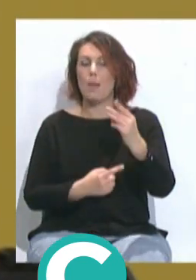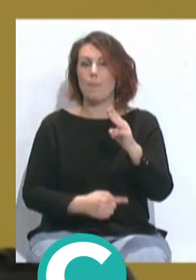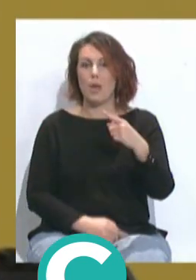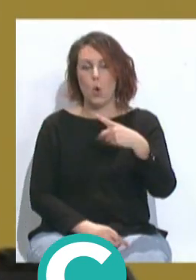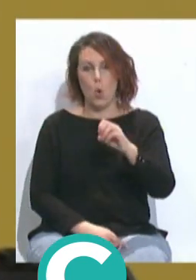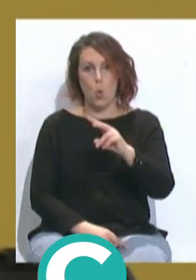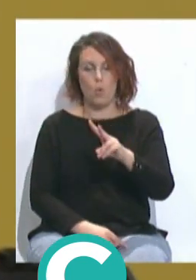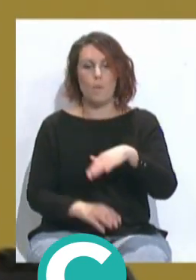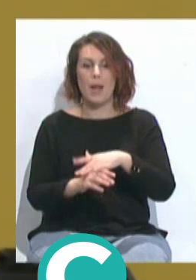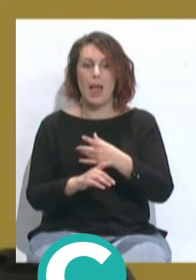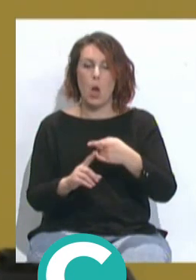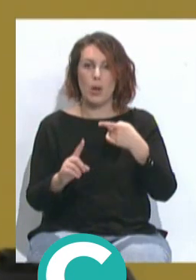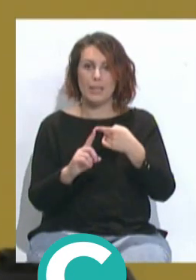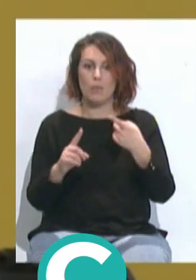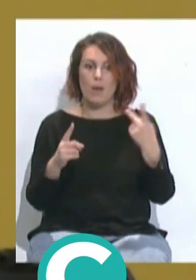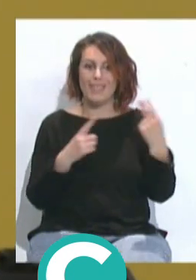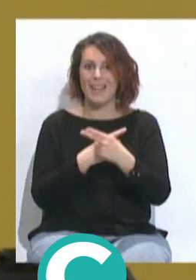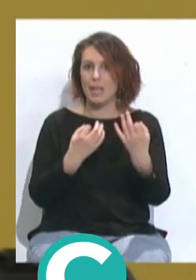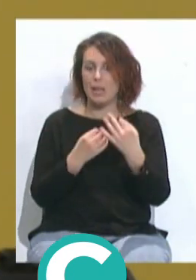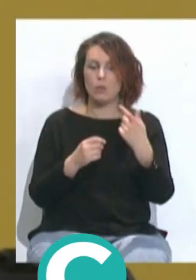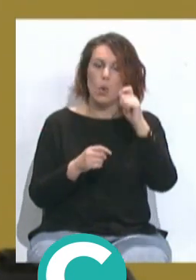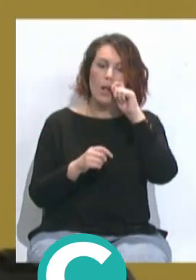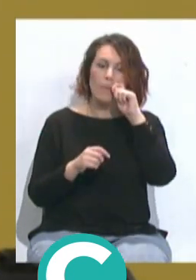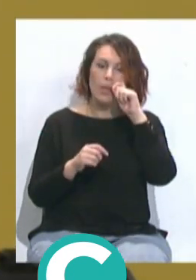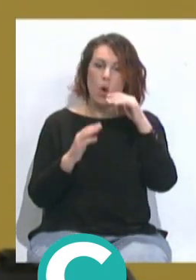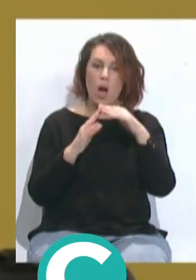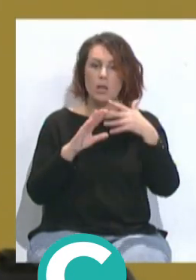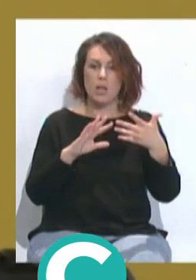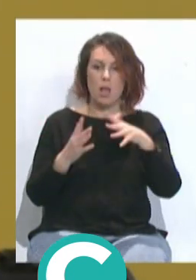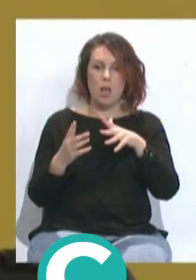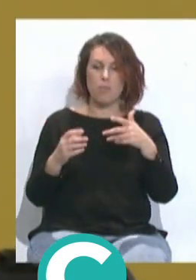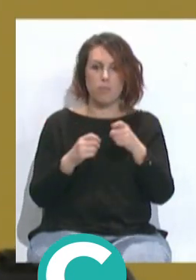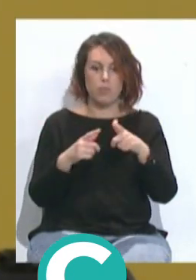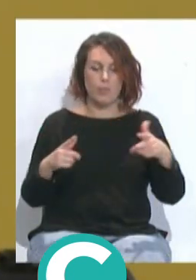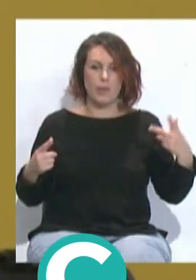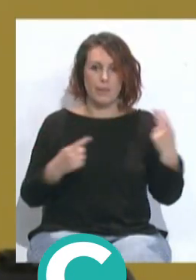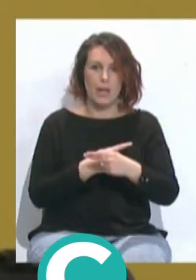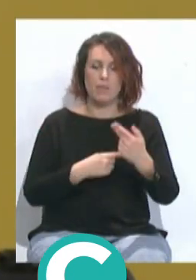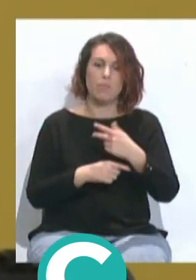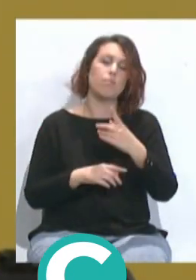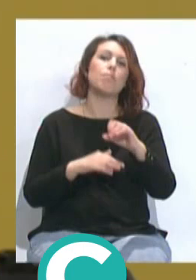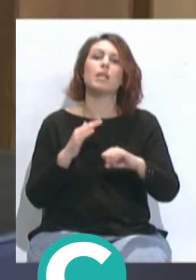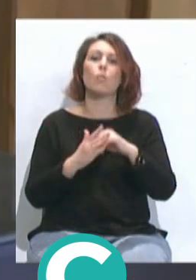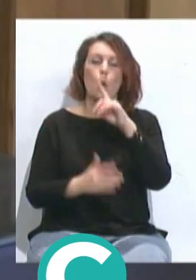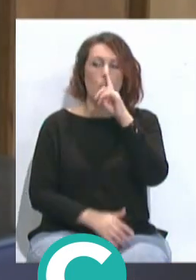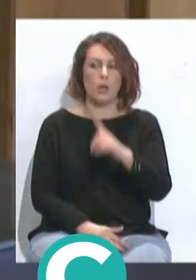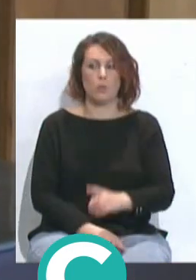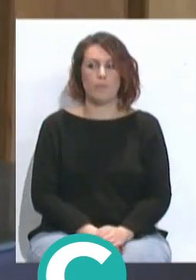pegou al objeto de evitar precisamente la excesiva turistificación en la ciudad y por el plazo máximo de un año